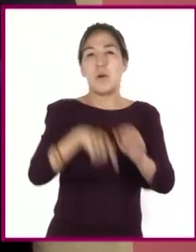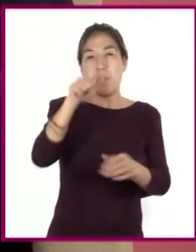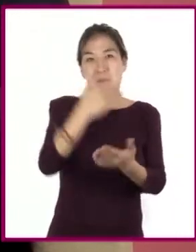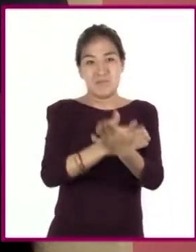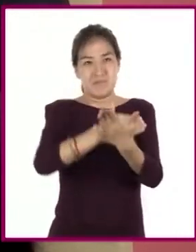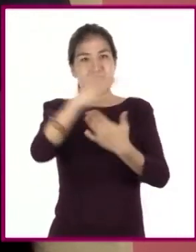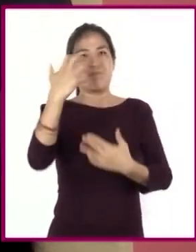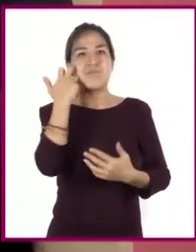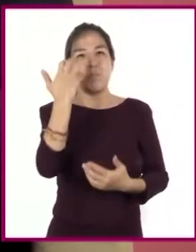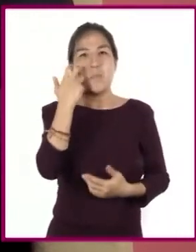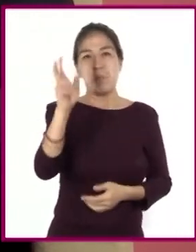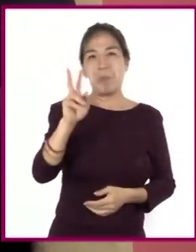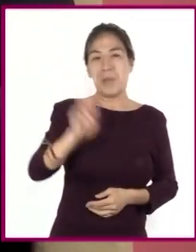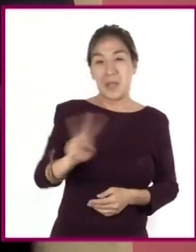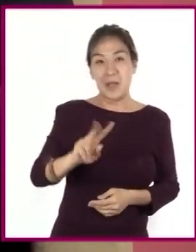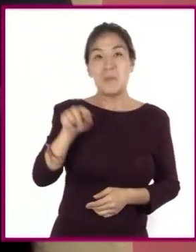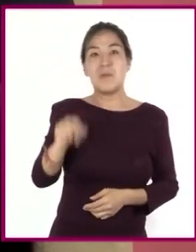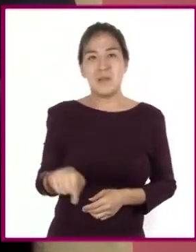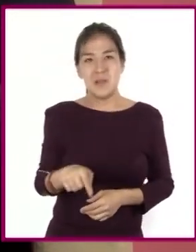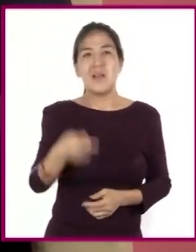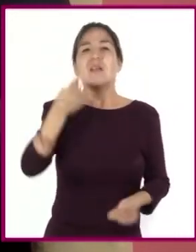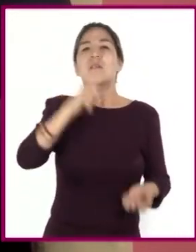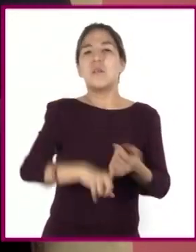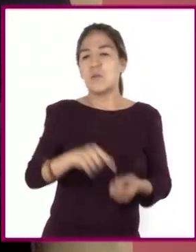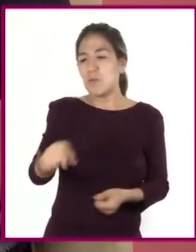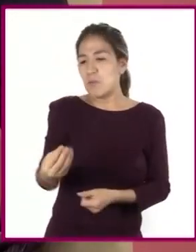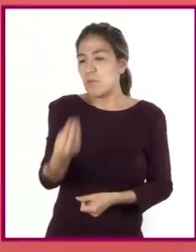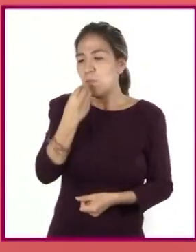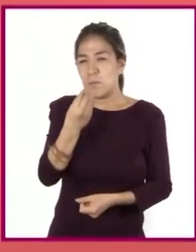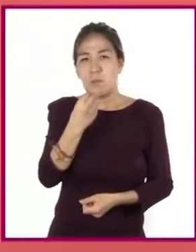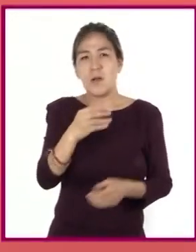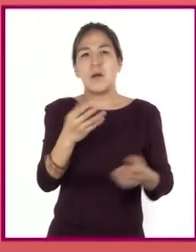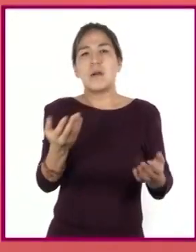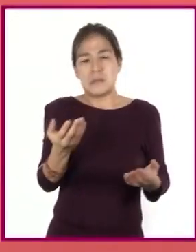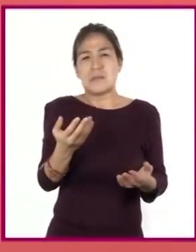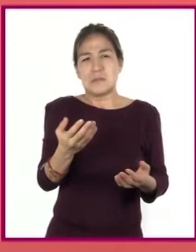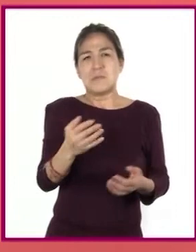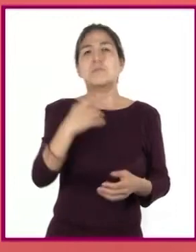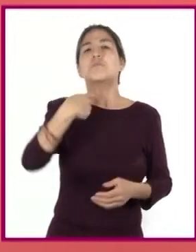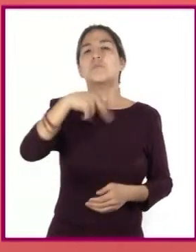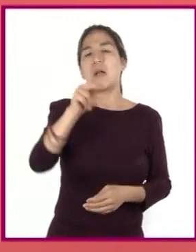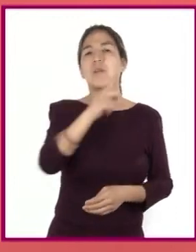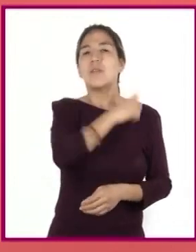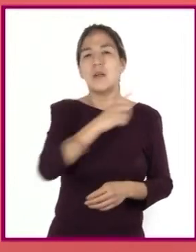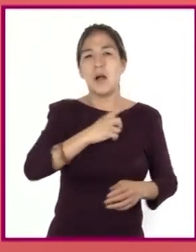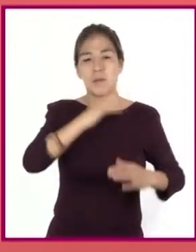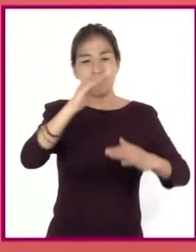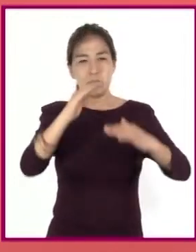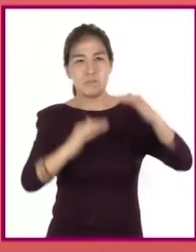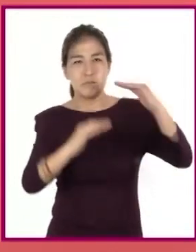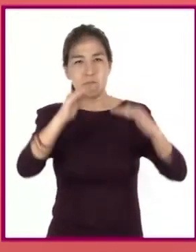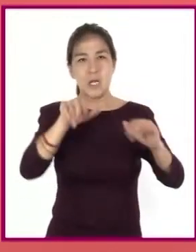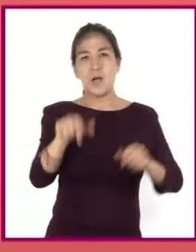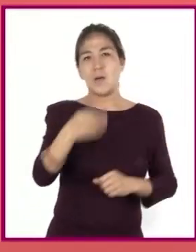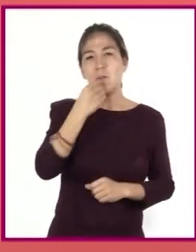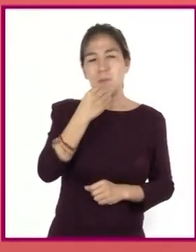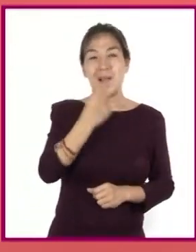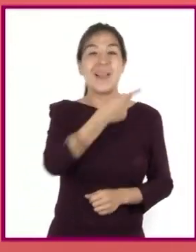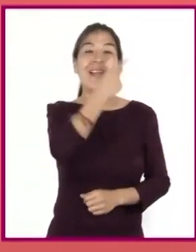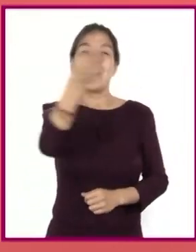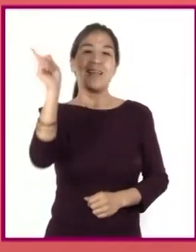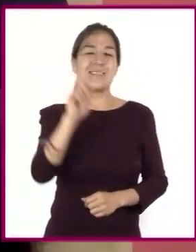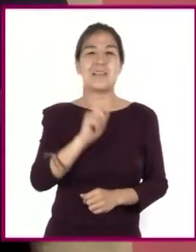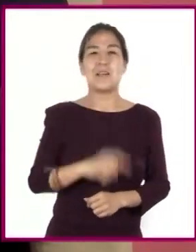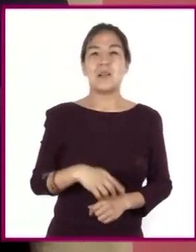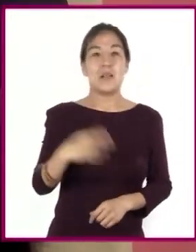manera saludable de consumir vitaminas es a través de una alimentación balanceada. Y a veces existe en nosotros el mito de que hay